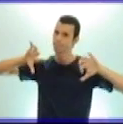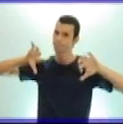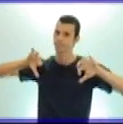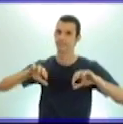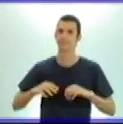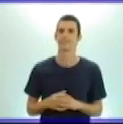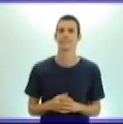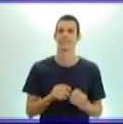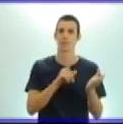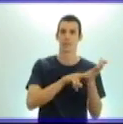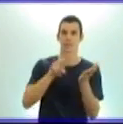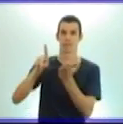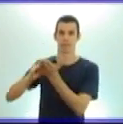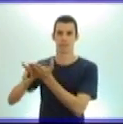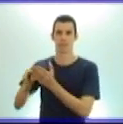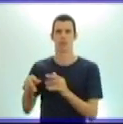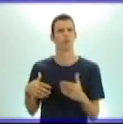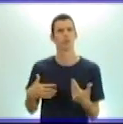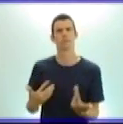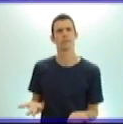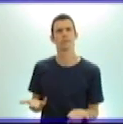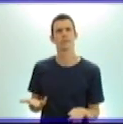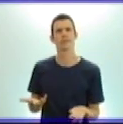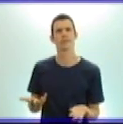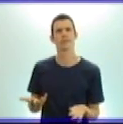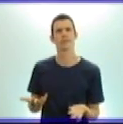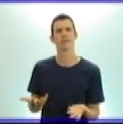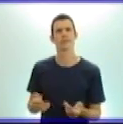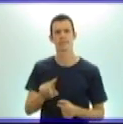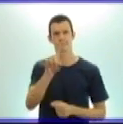administrativa. ¿Cuáles son?